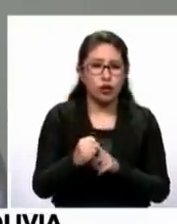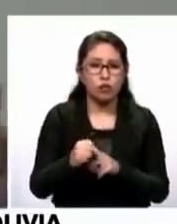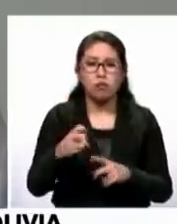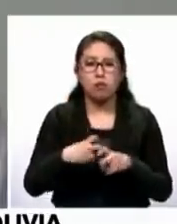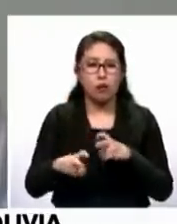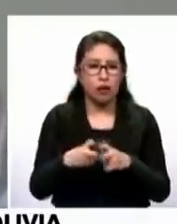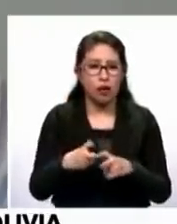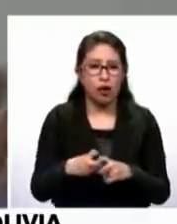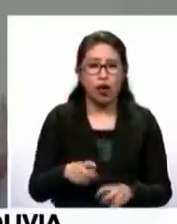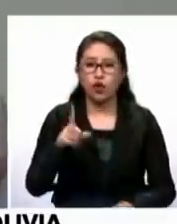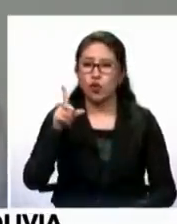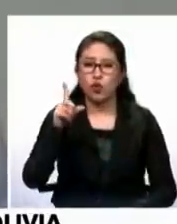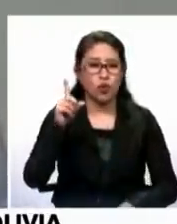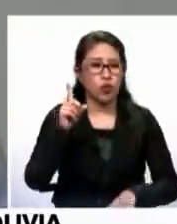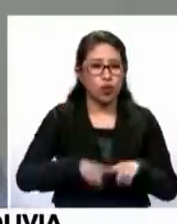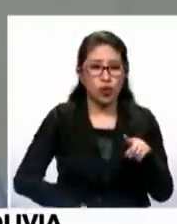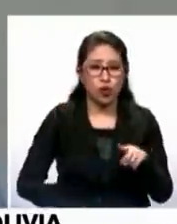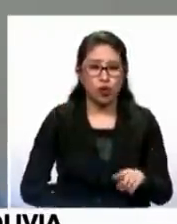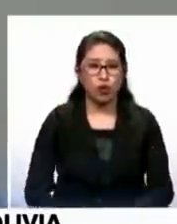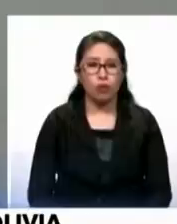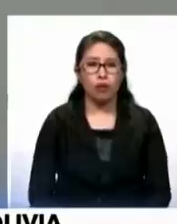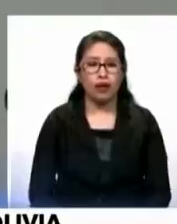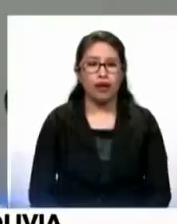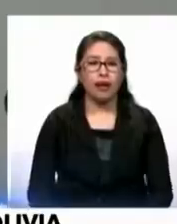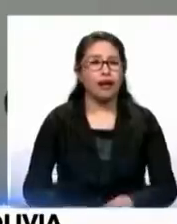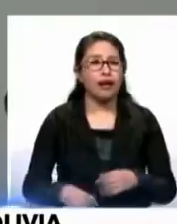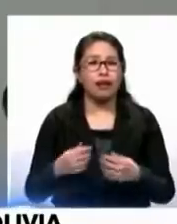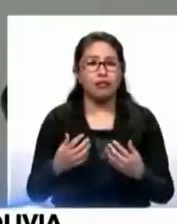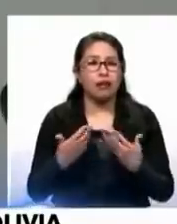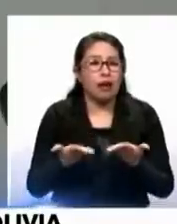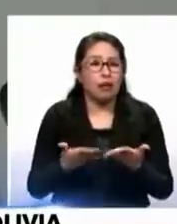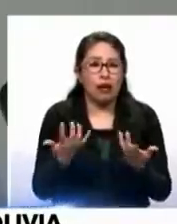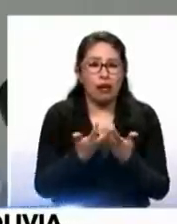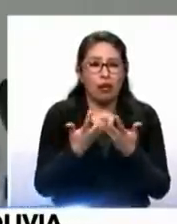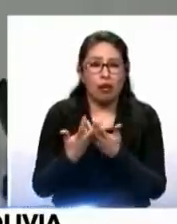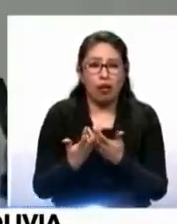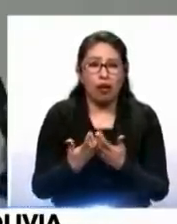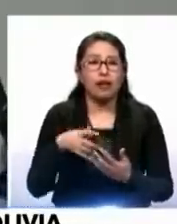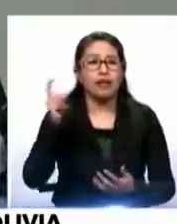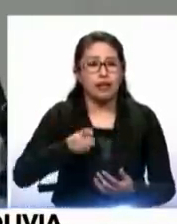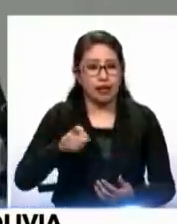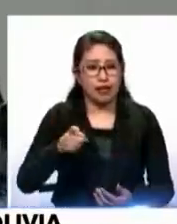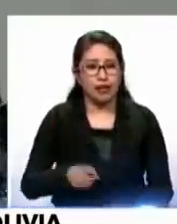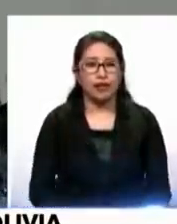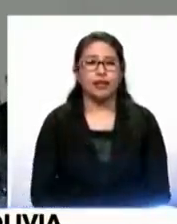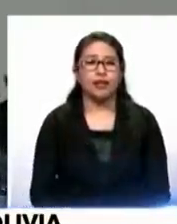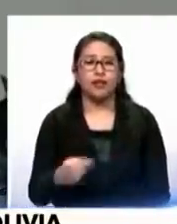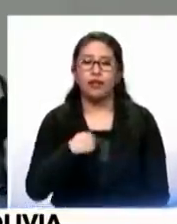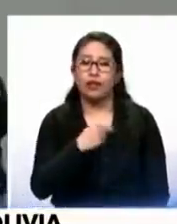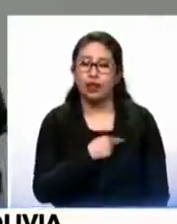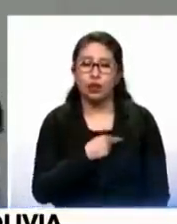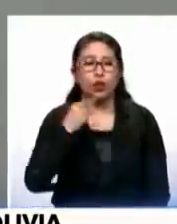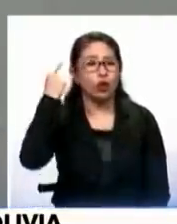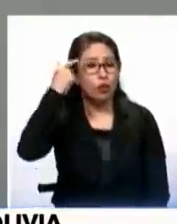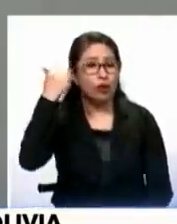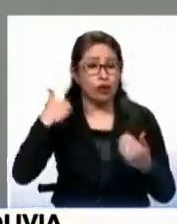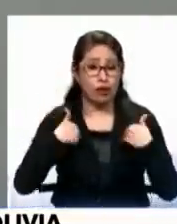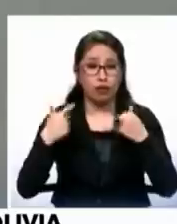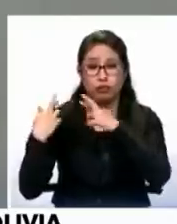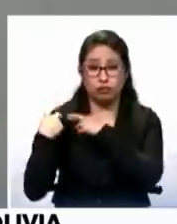no puede ni debe existir en los diferentes niveles de Estado. Nosotros como gobierno tenemos mucha responsabilidad y la